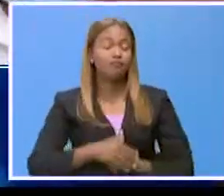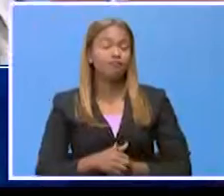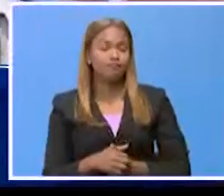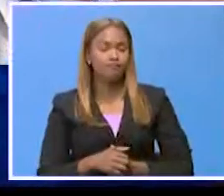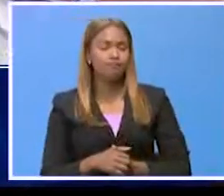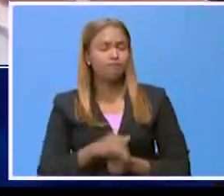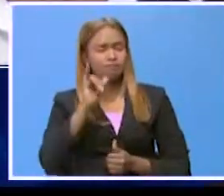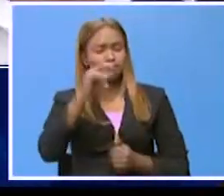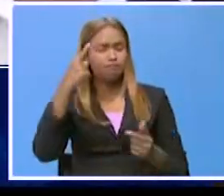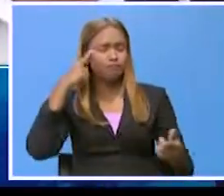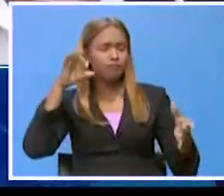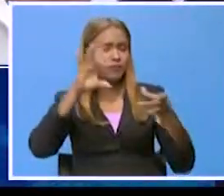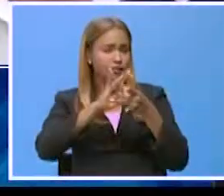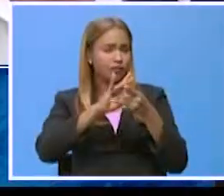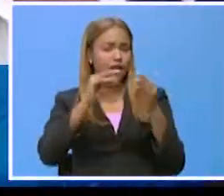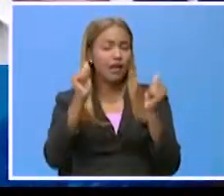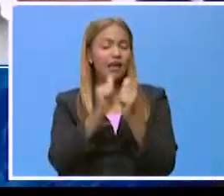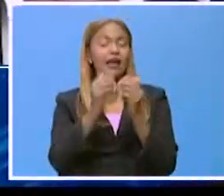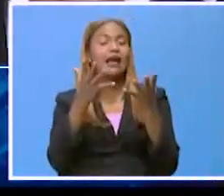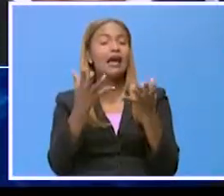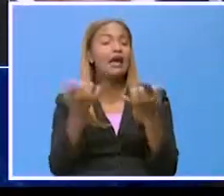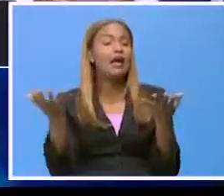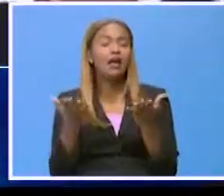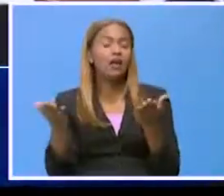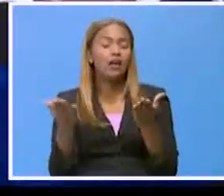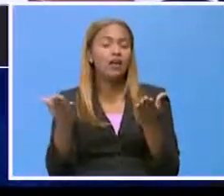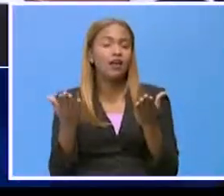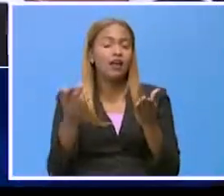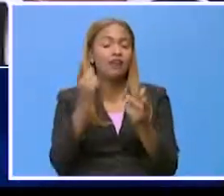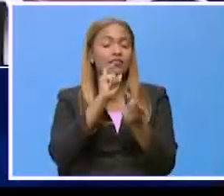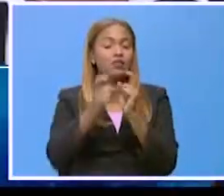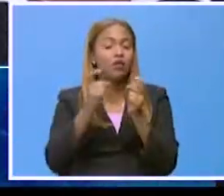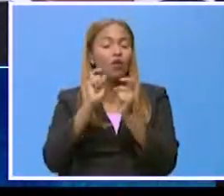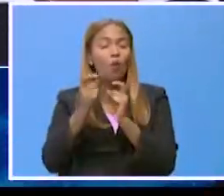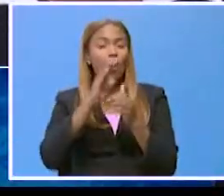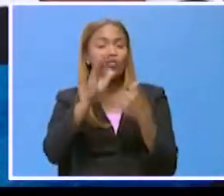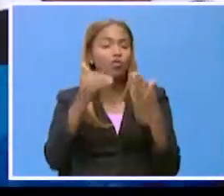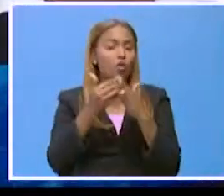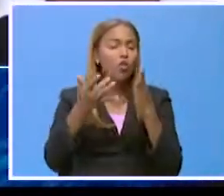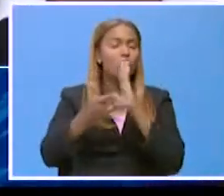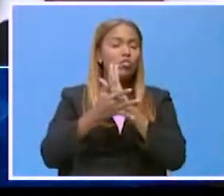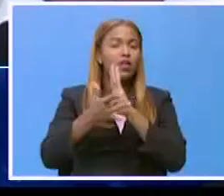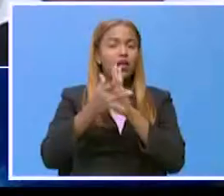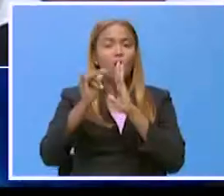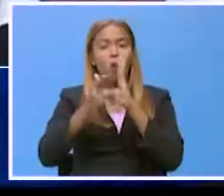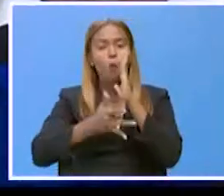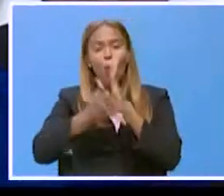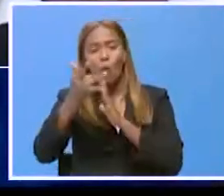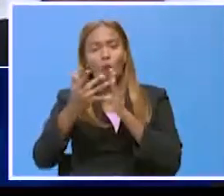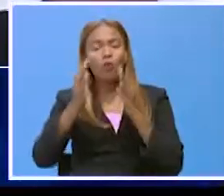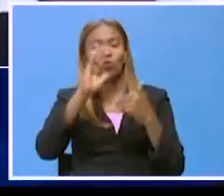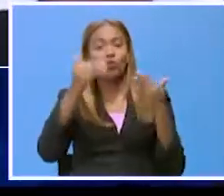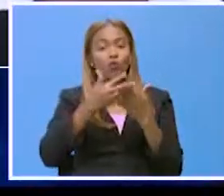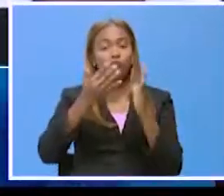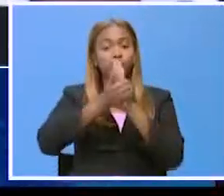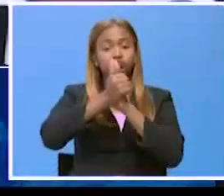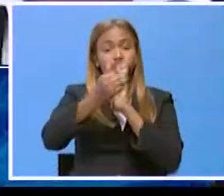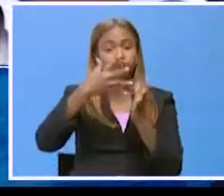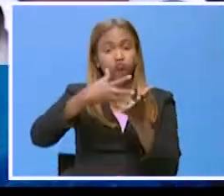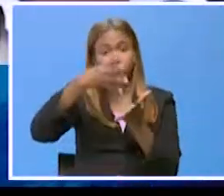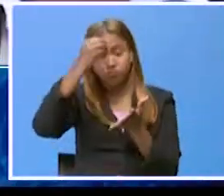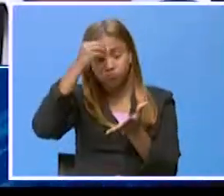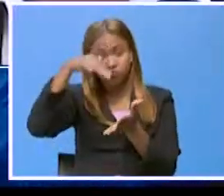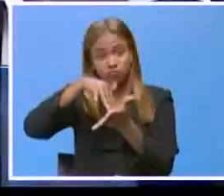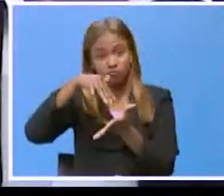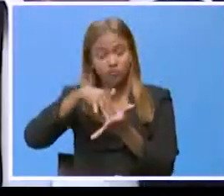buscan actualizar técnicamente el tecnológicamente y ya con los niveles de postgrado de maestri de